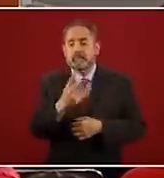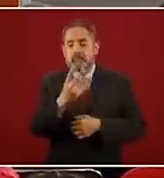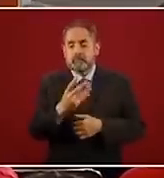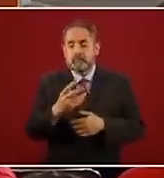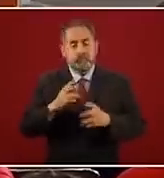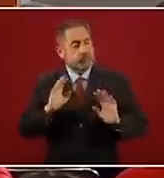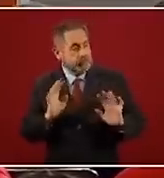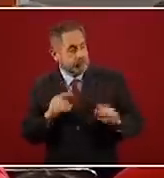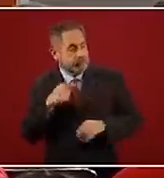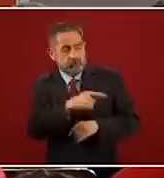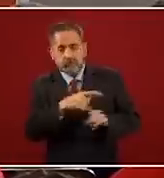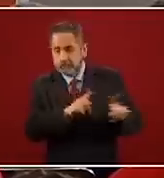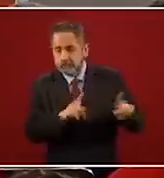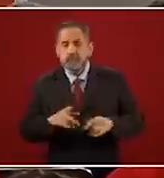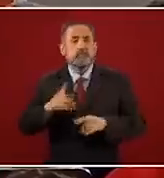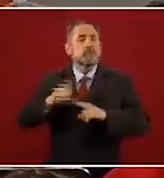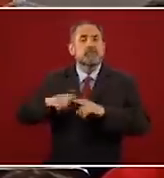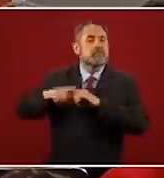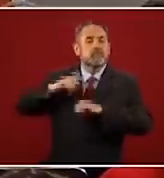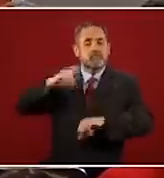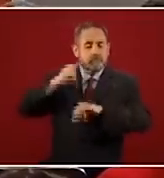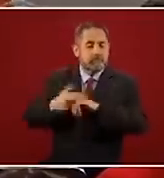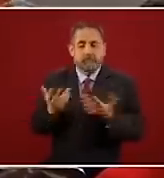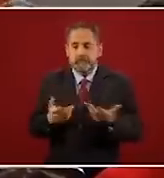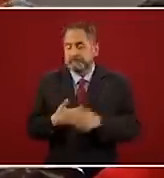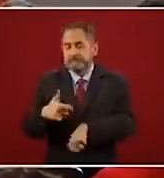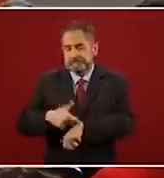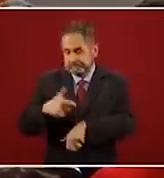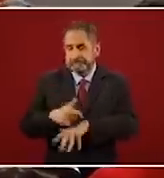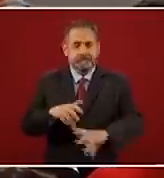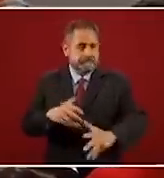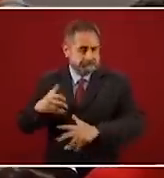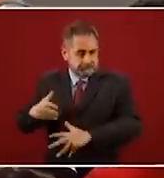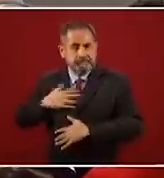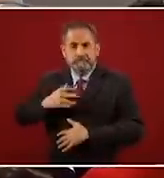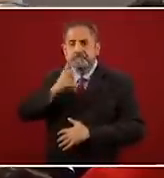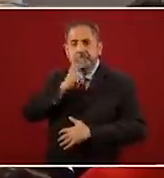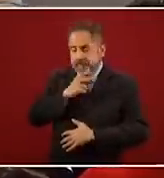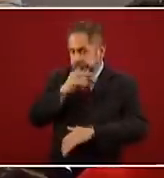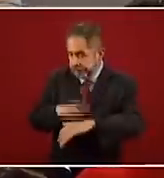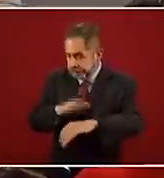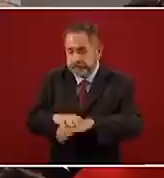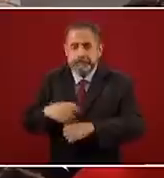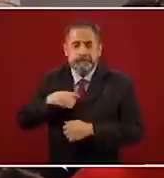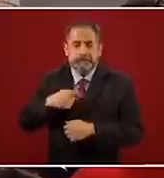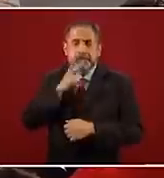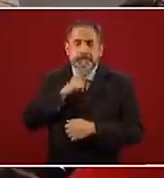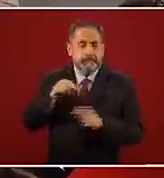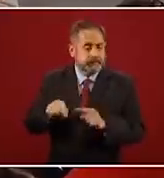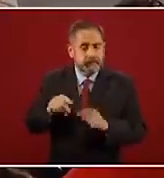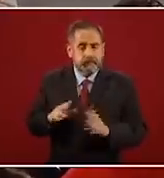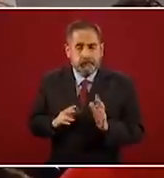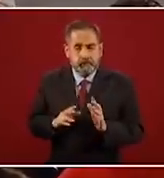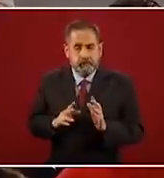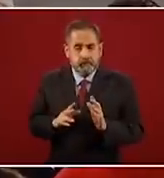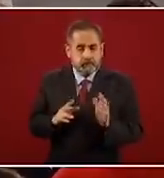independientemente del tema de también de los tiempos, hay que señalar que Pemex, en el bloque que